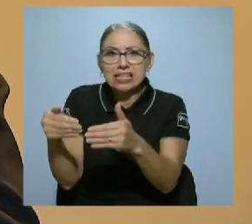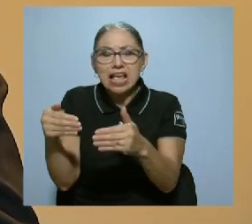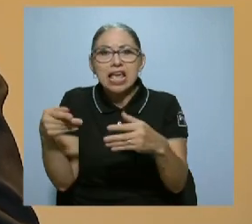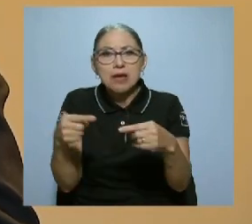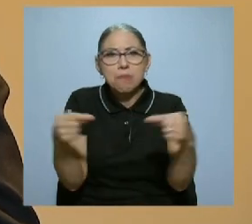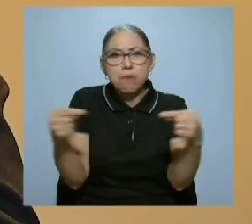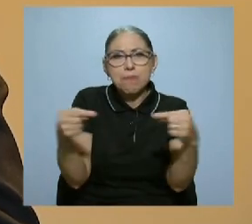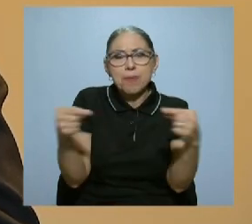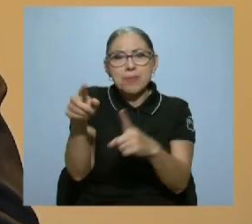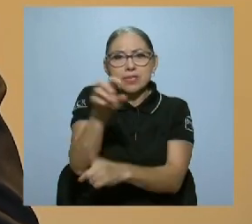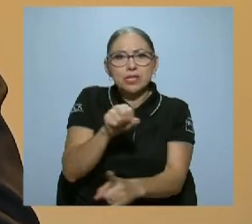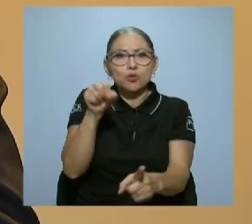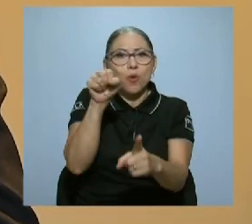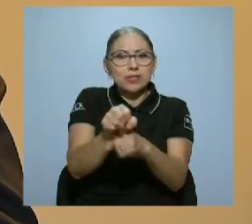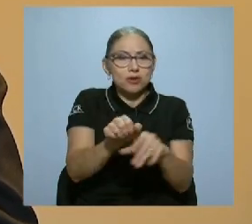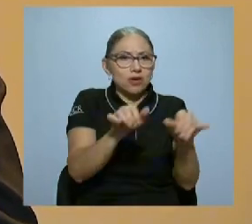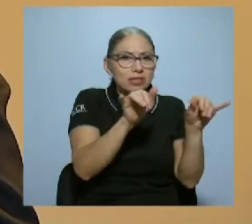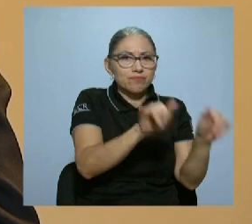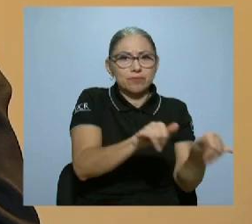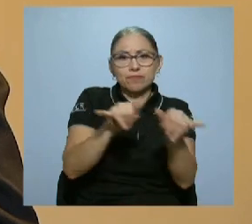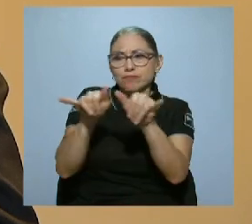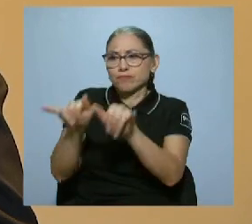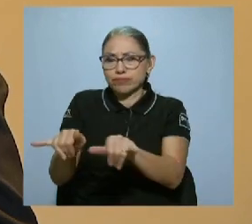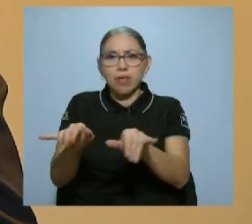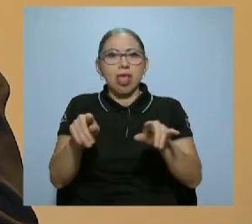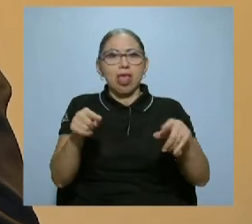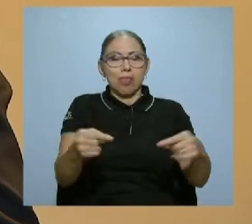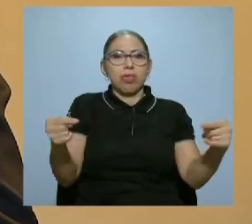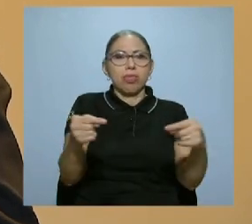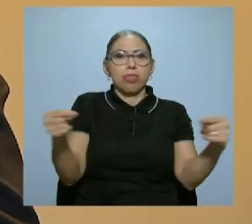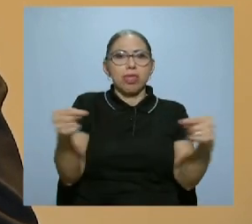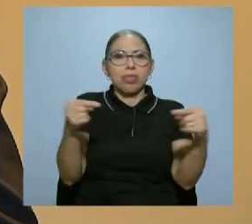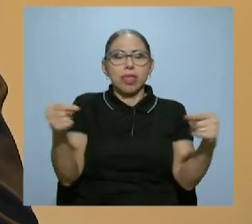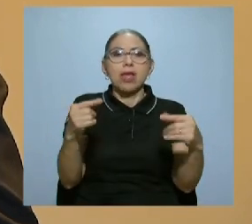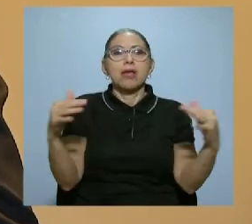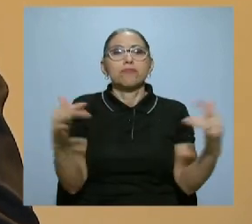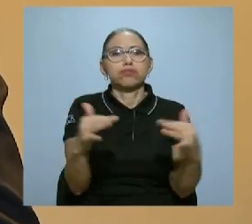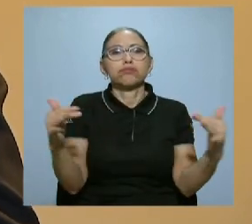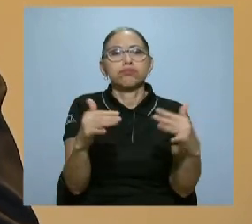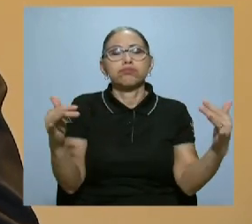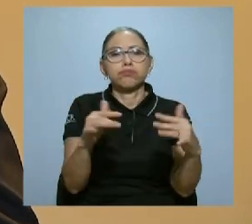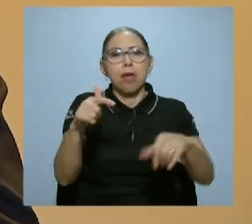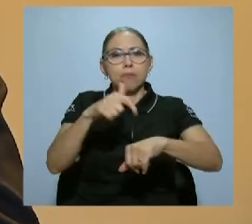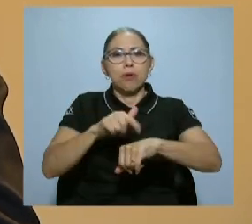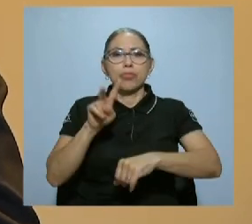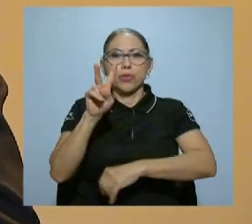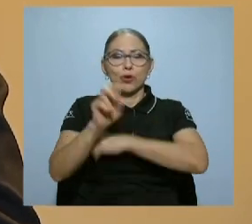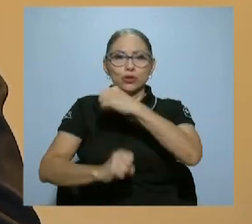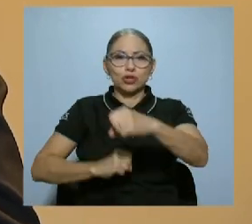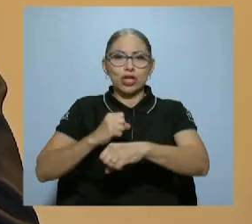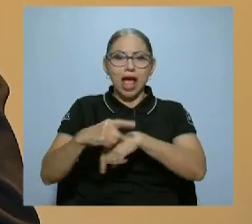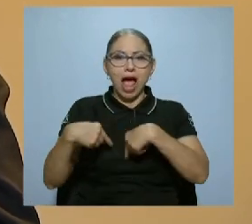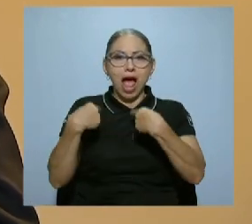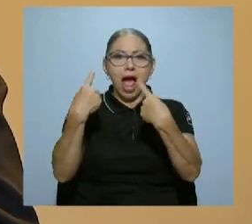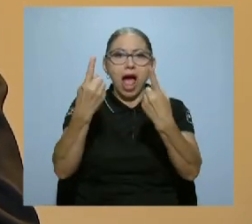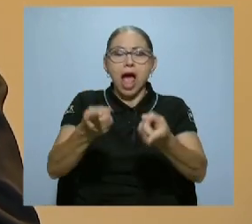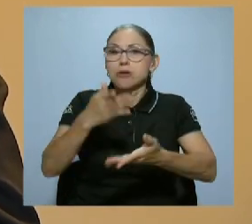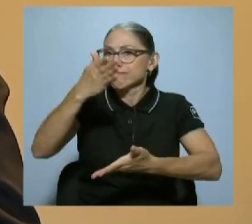posiciones estáticas completamente, y esto ha hecho que la guerra perdure 2 años sin